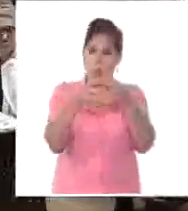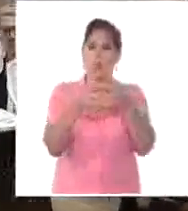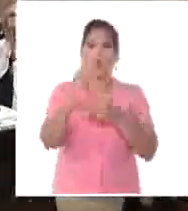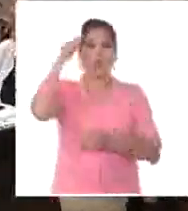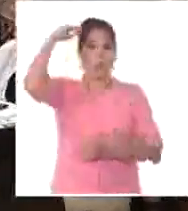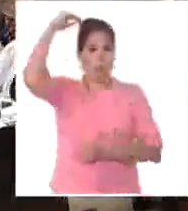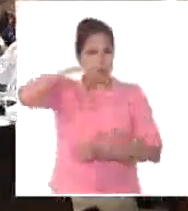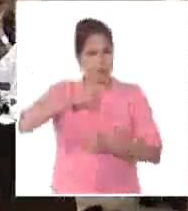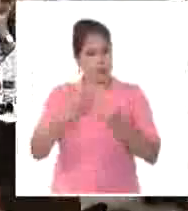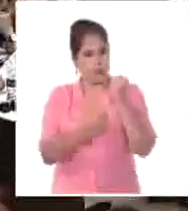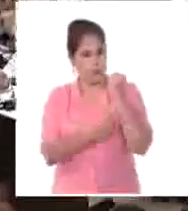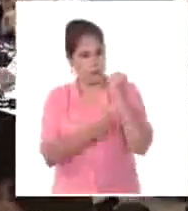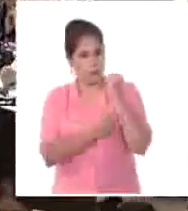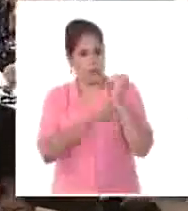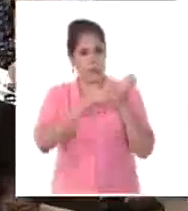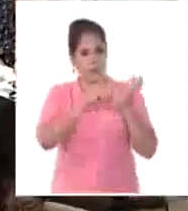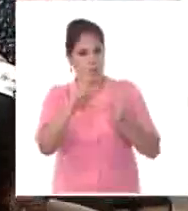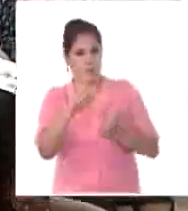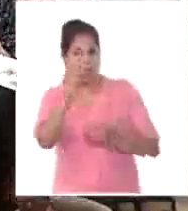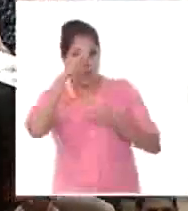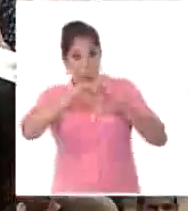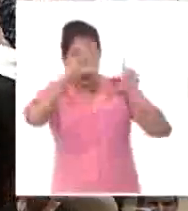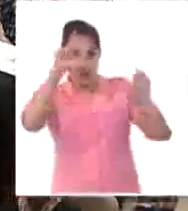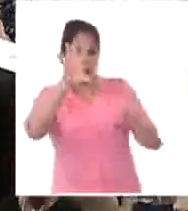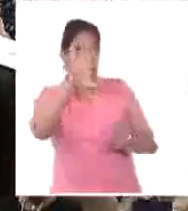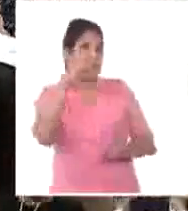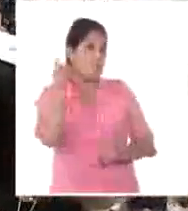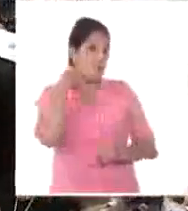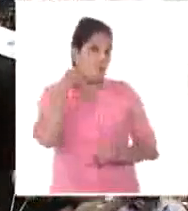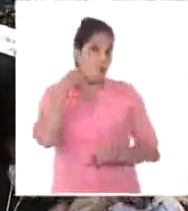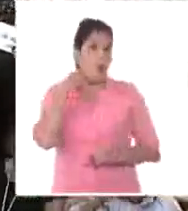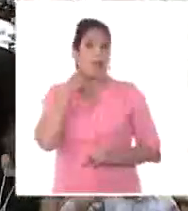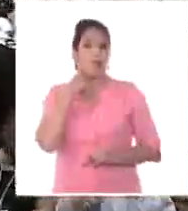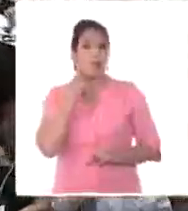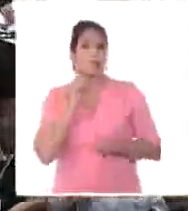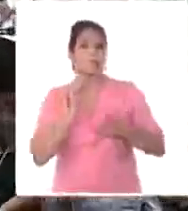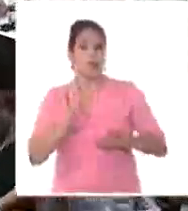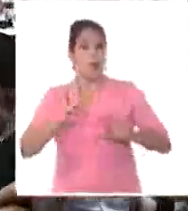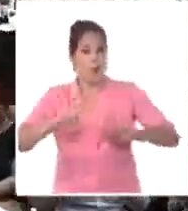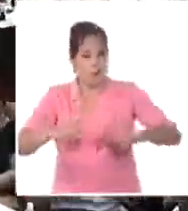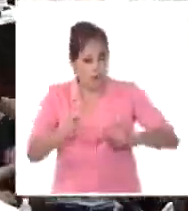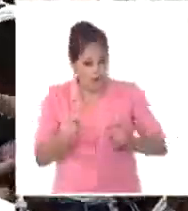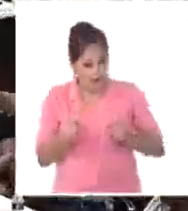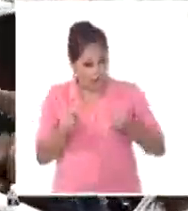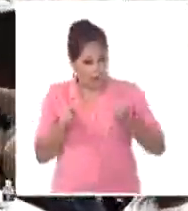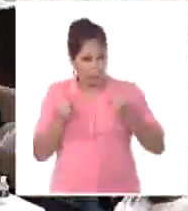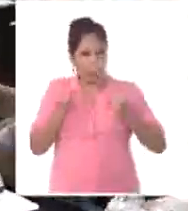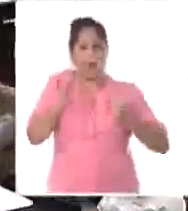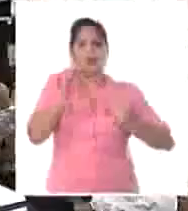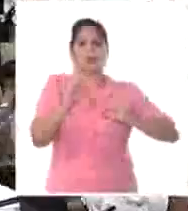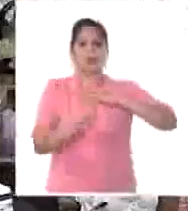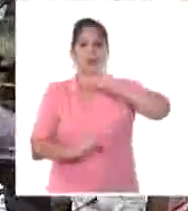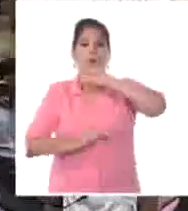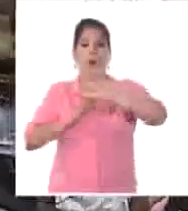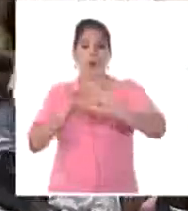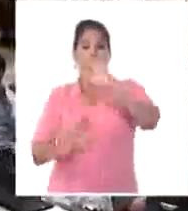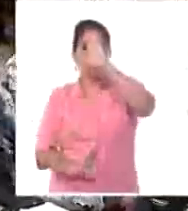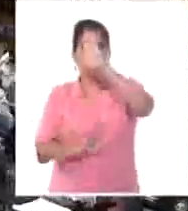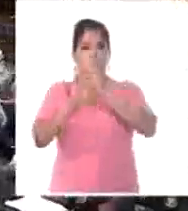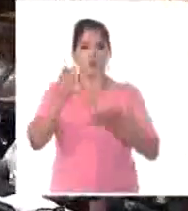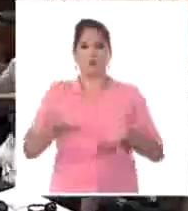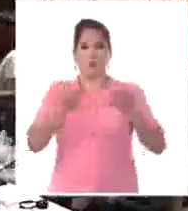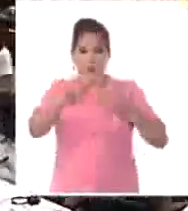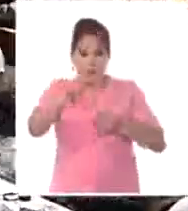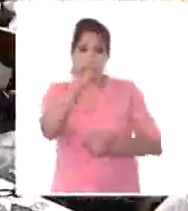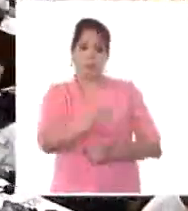consciente de su fuerza. Al país le tomó 5 años detener la caída y volver a crecer discretamente, pero crecimos. Eso